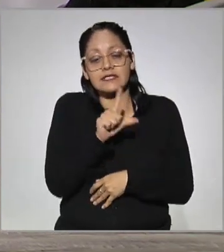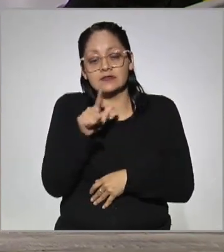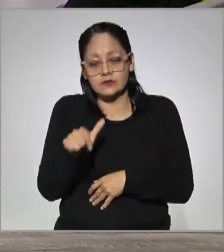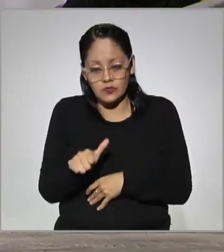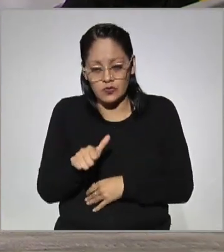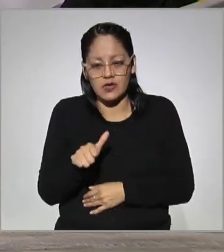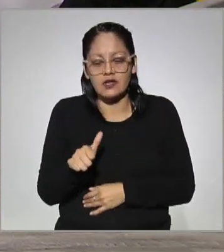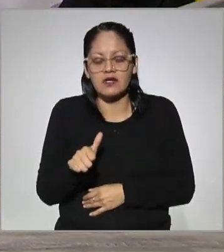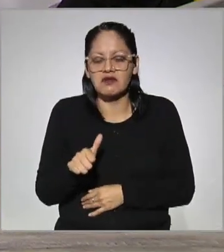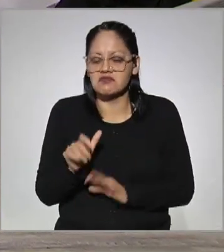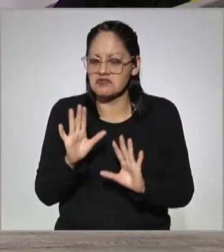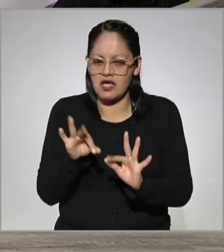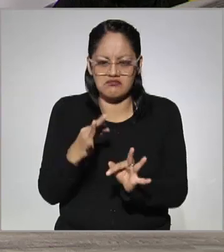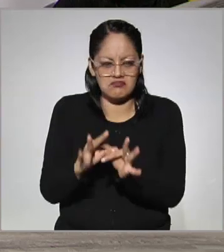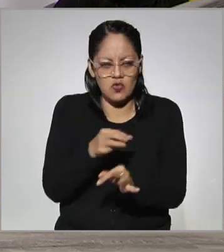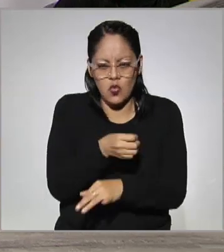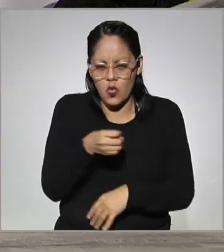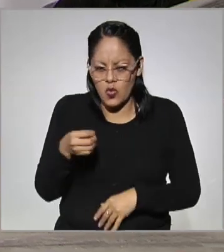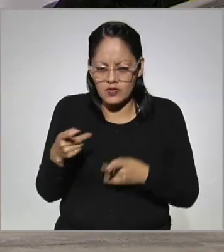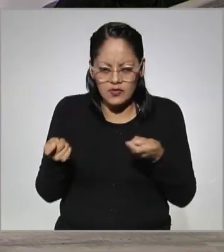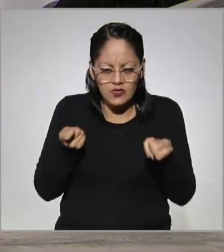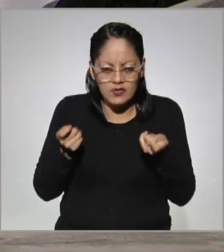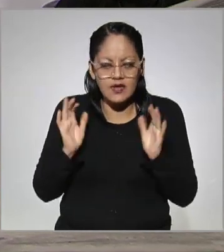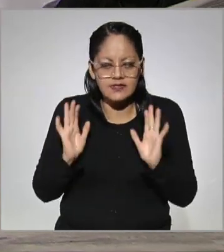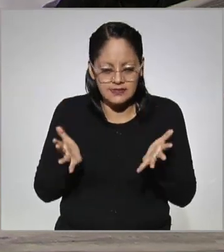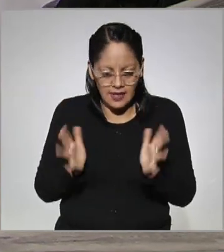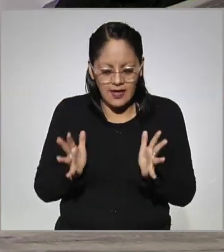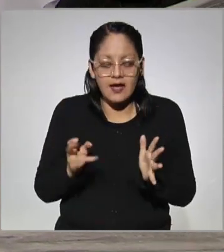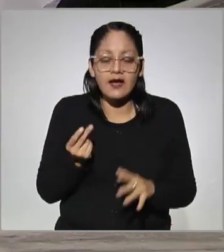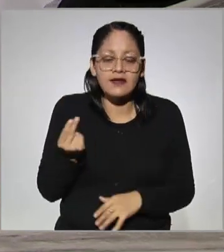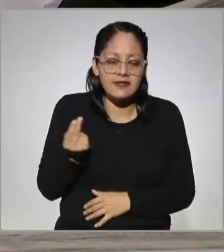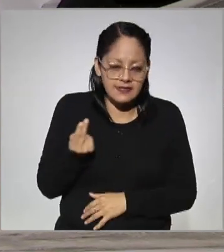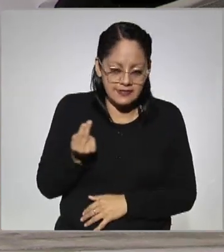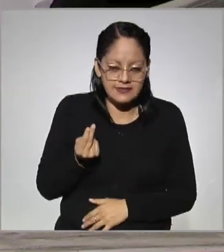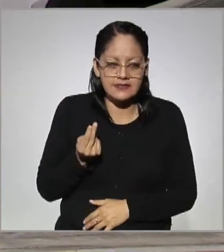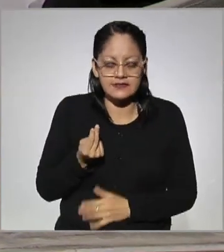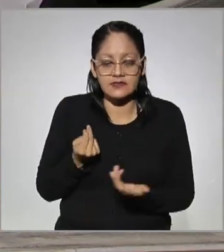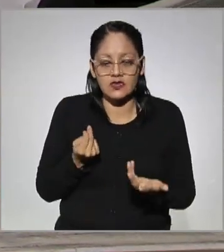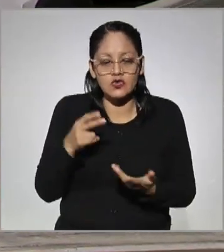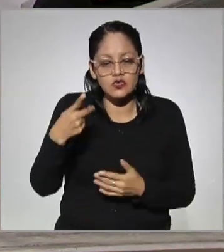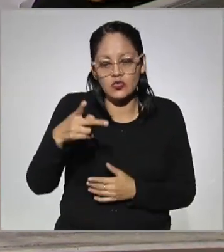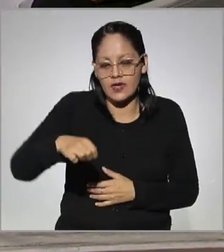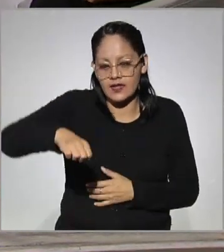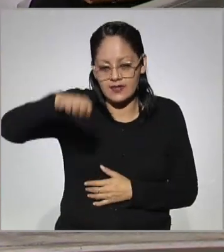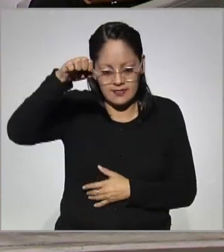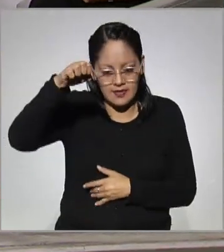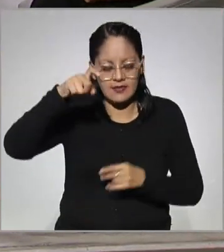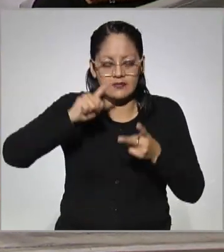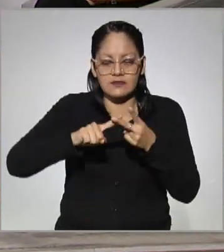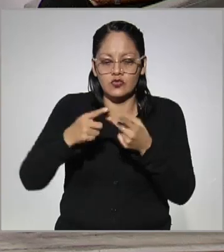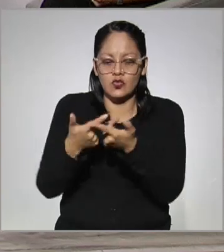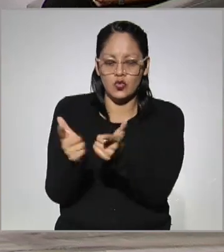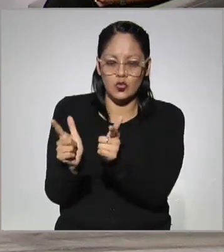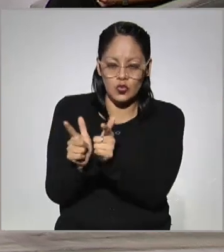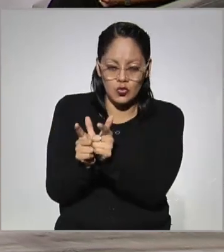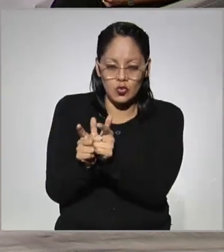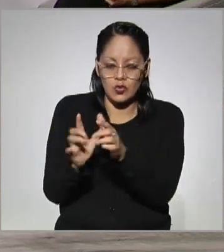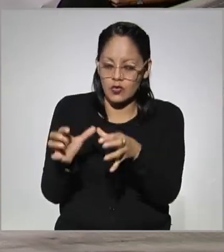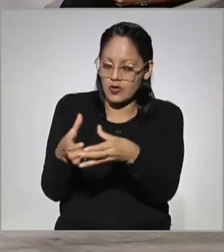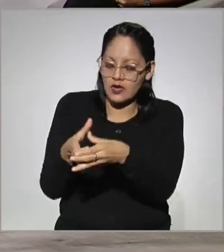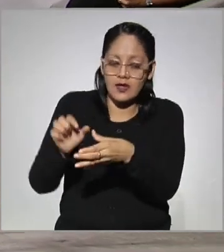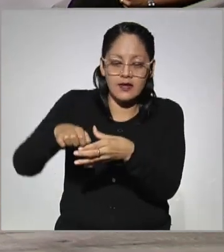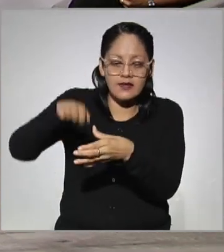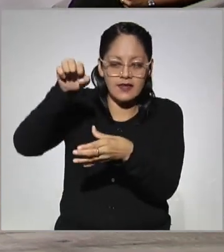que esté todo en orden controlado, sí requerirá, de acuerdo a su edad, a grupo de